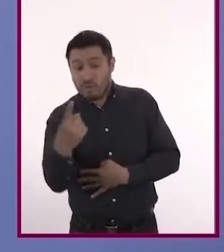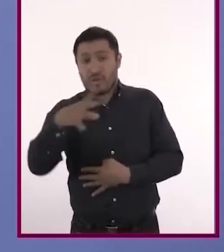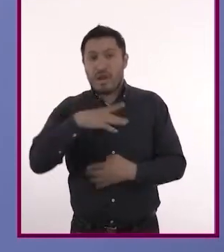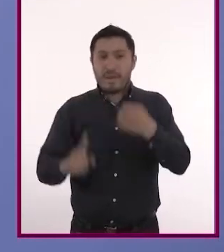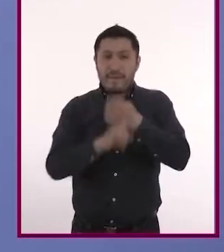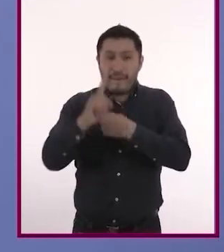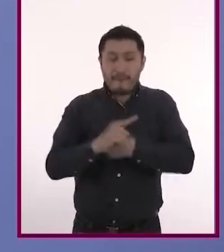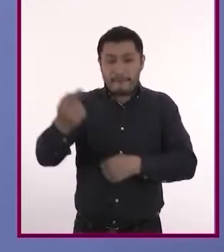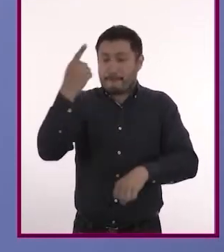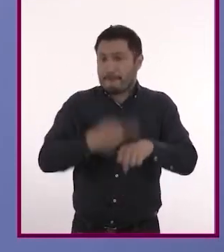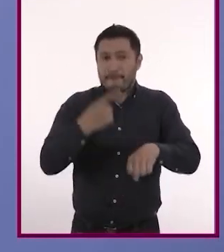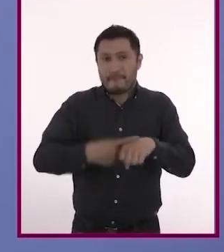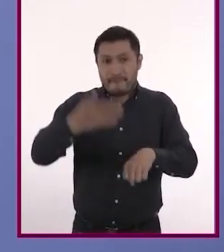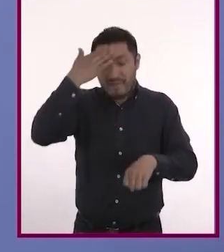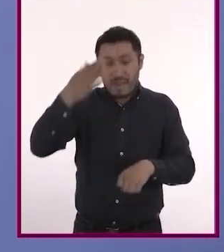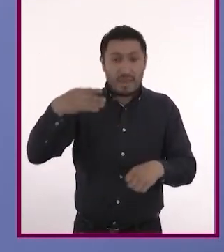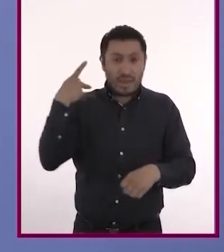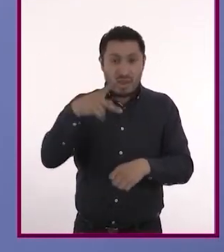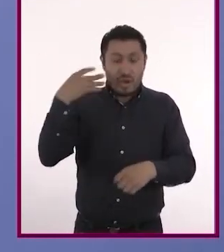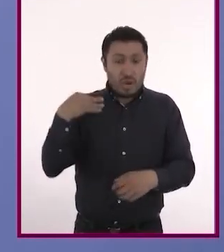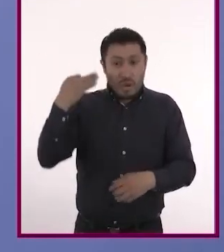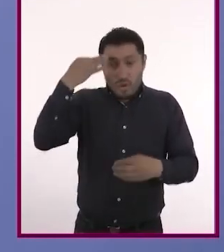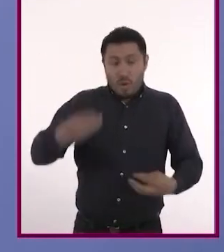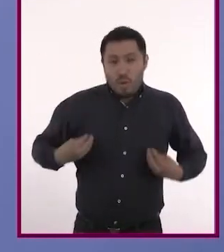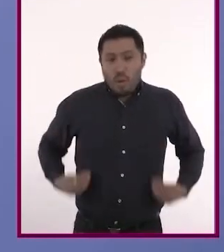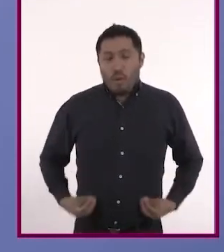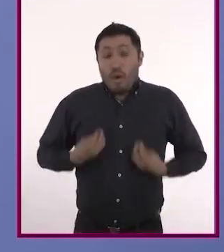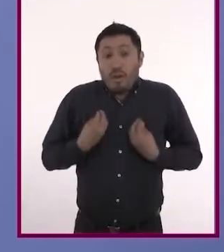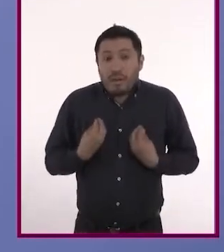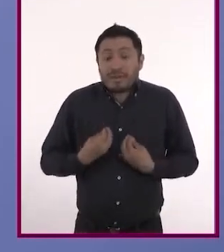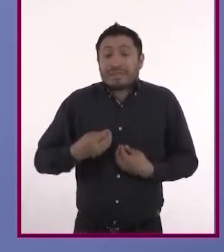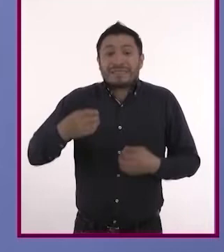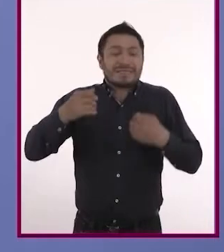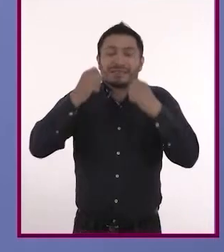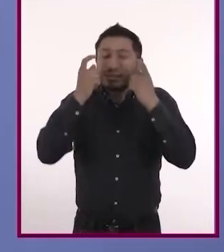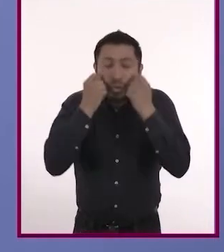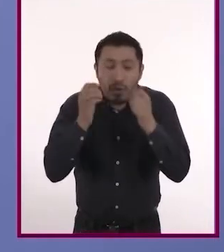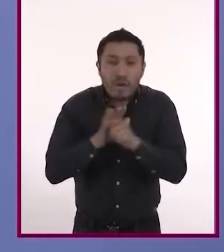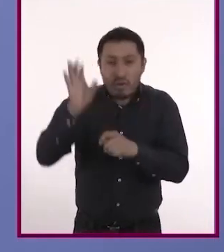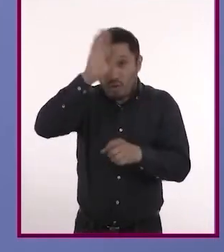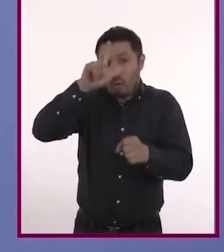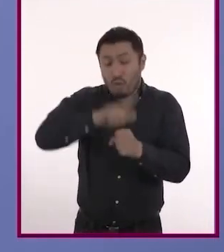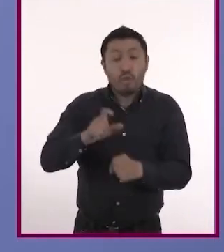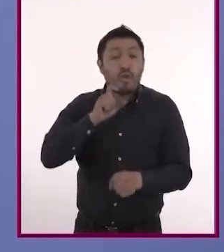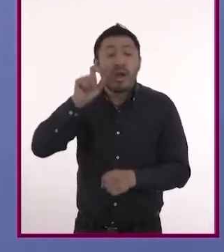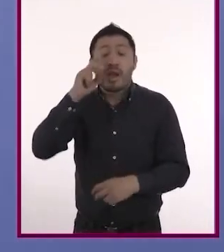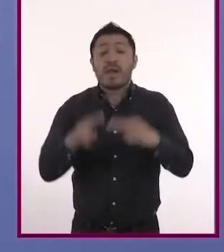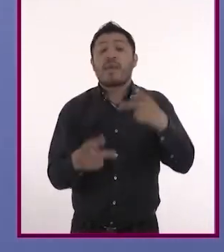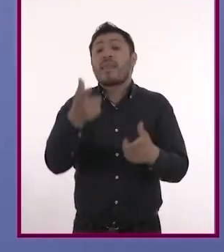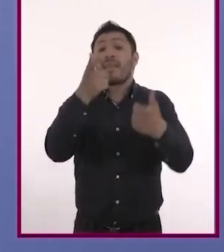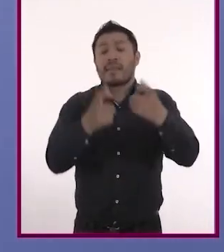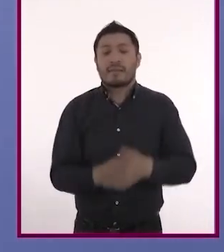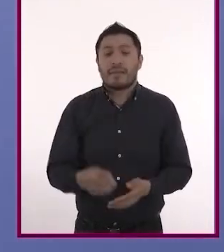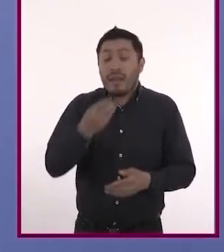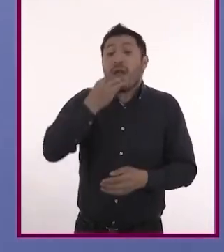enfermedad mental a lo largo de su vida, independientemente de su cultura, sexo o nivel económico. A pesar de ser una situación